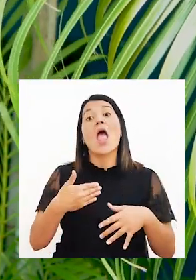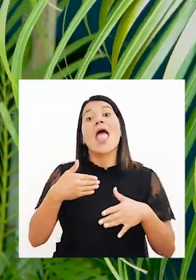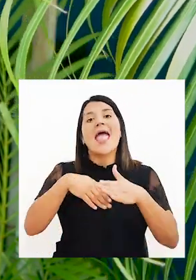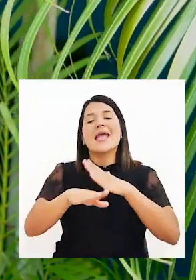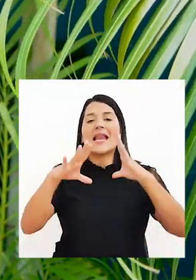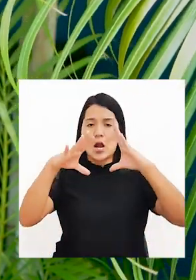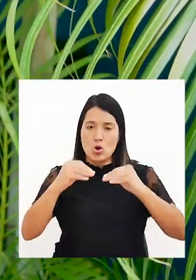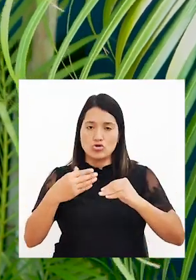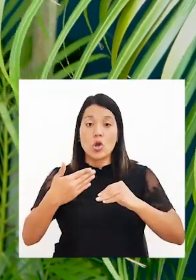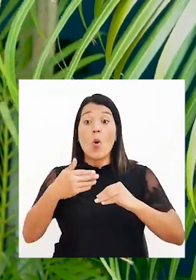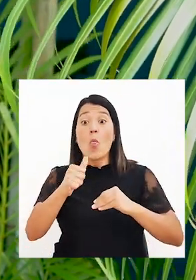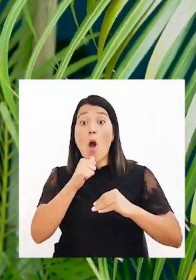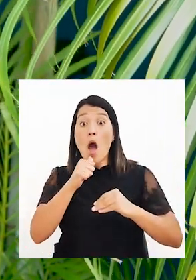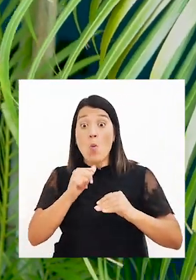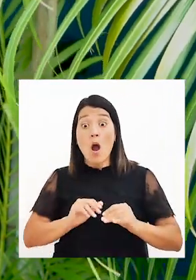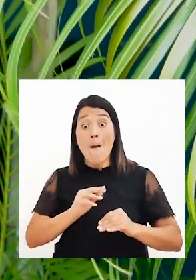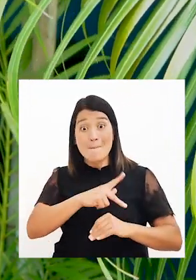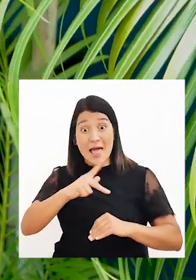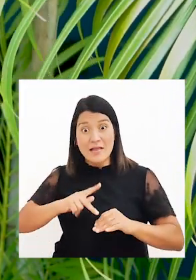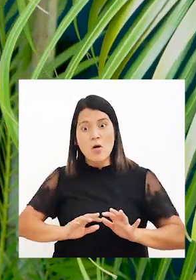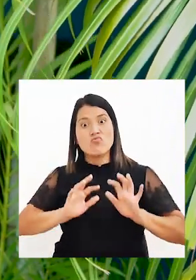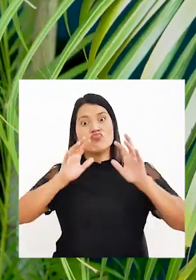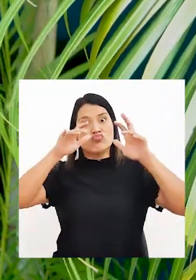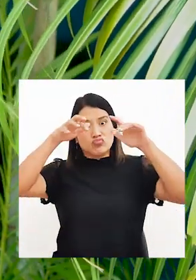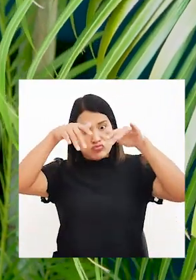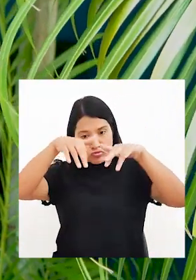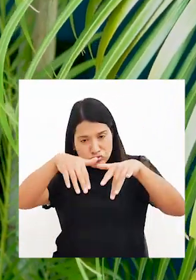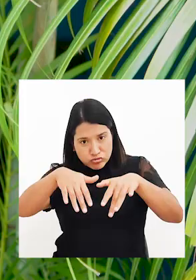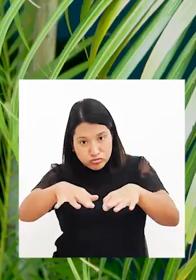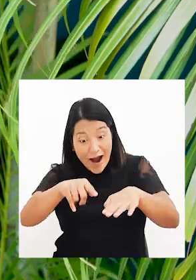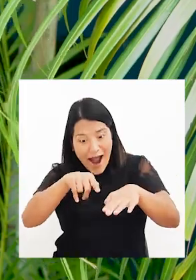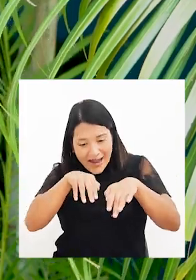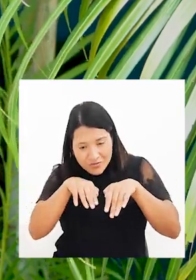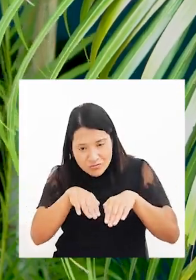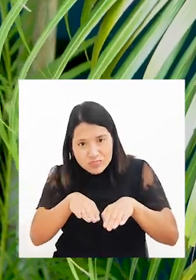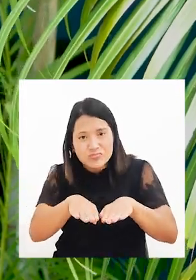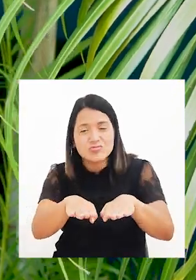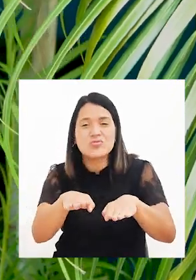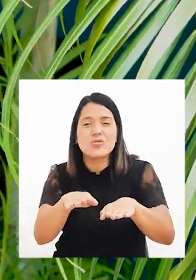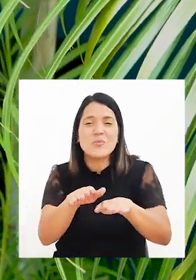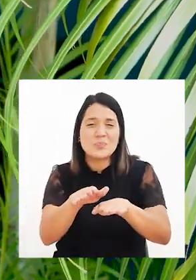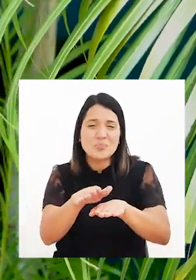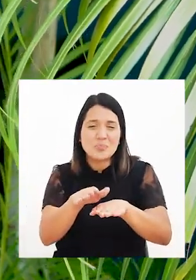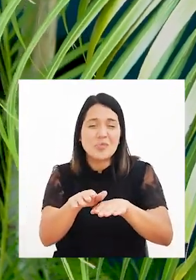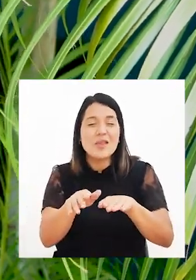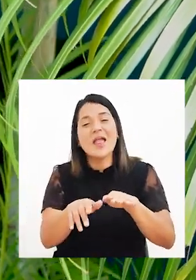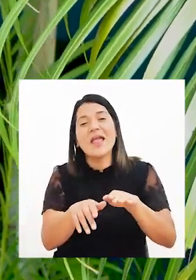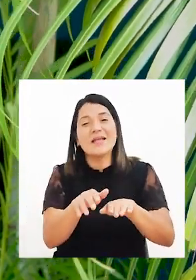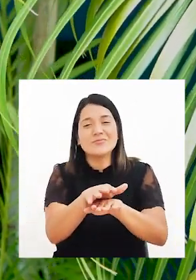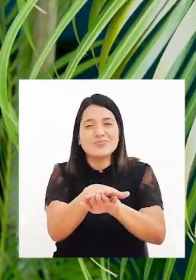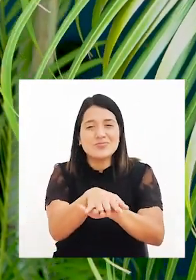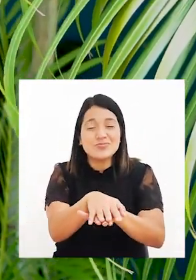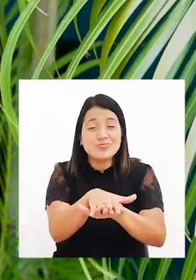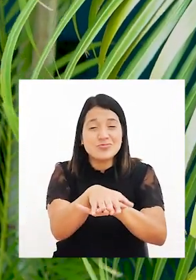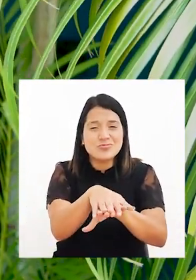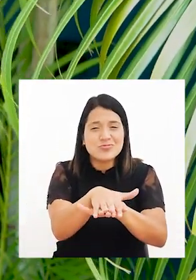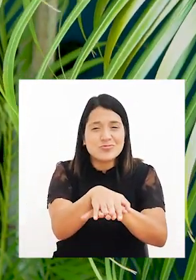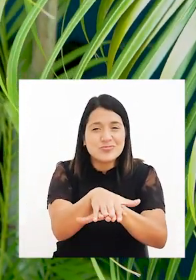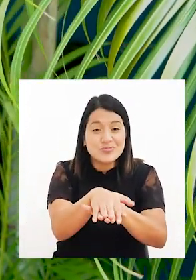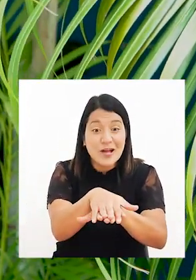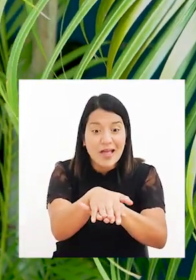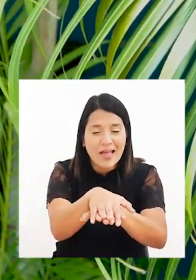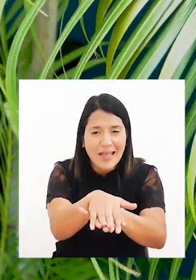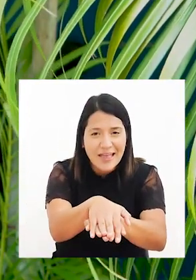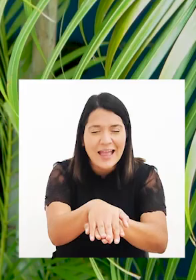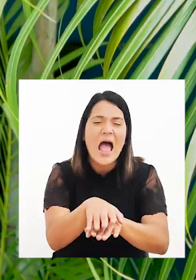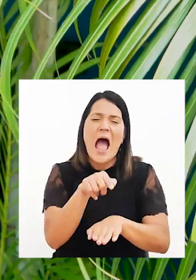noche, ¿verdad? La marea alta, Ostional principalmente, digamos, es una playa muy especial, ¿verdad? Difícil de ver alrededor de esta costa, ¿verdad?